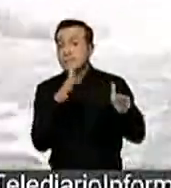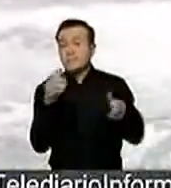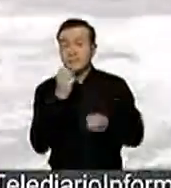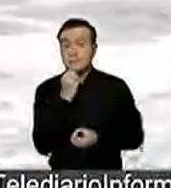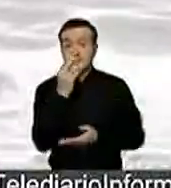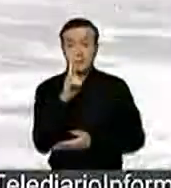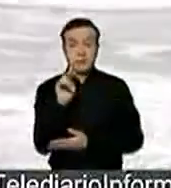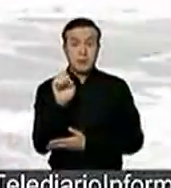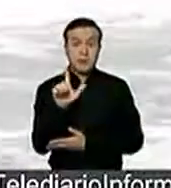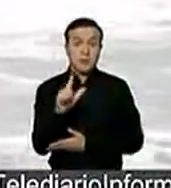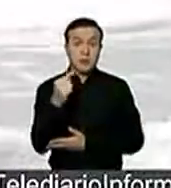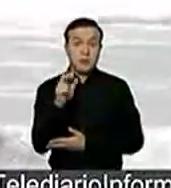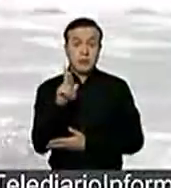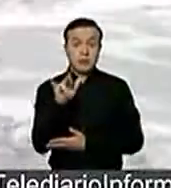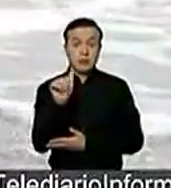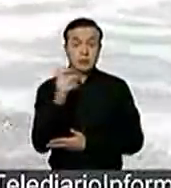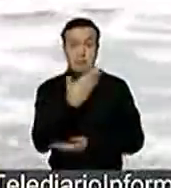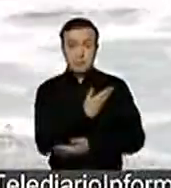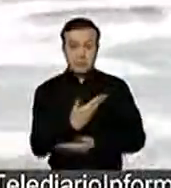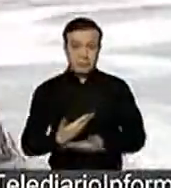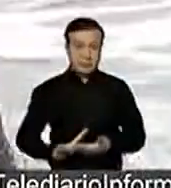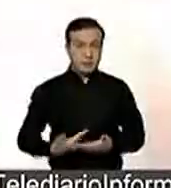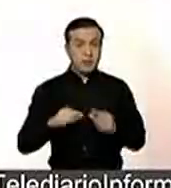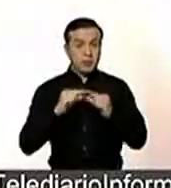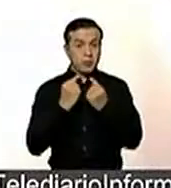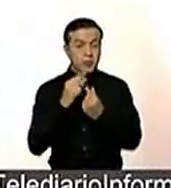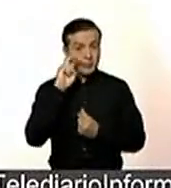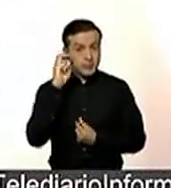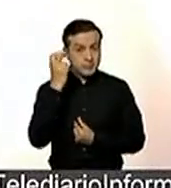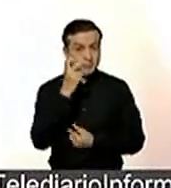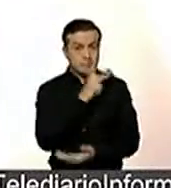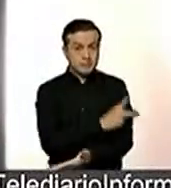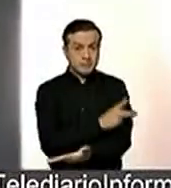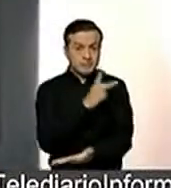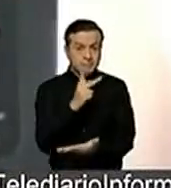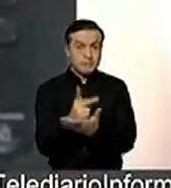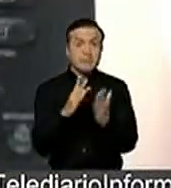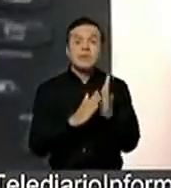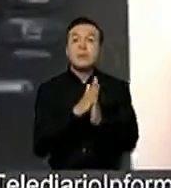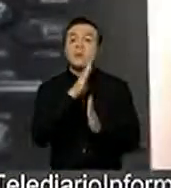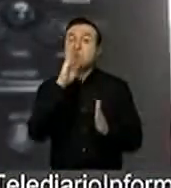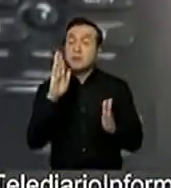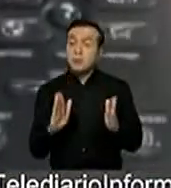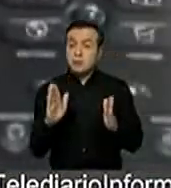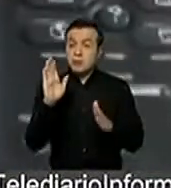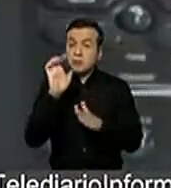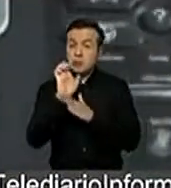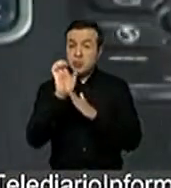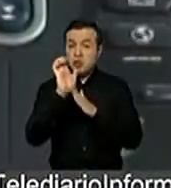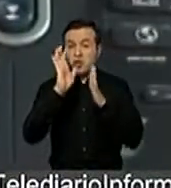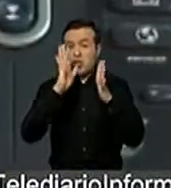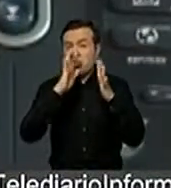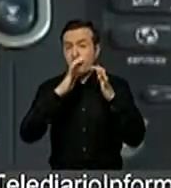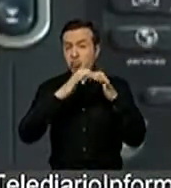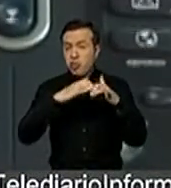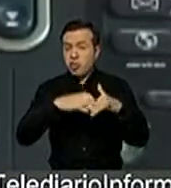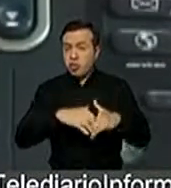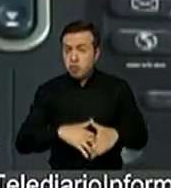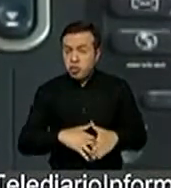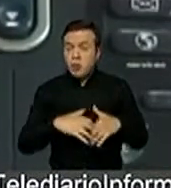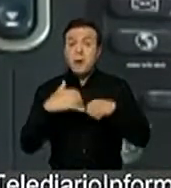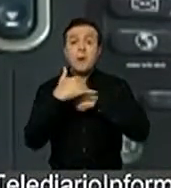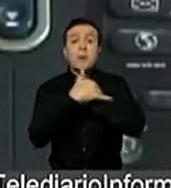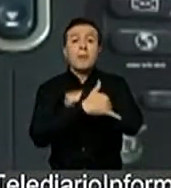Raúl García, presidente de la Cámara de Turismo de Pichincha. La imagen del país se ha deteriorado. Somos un